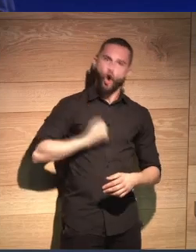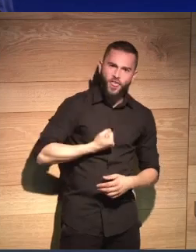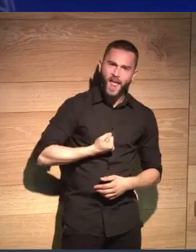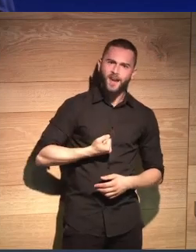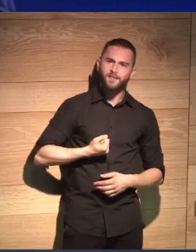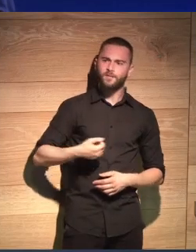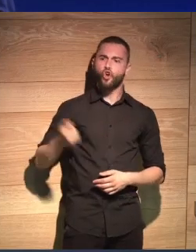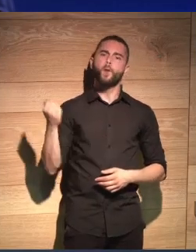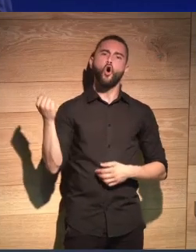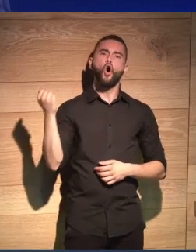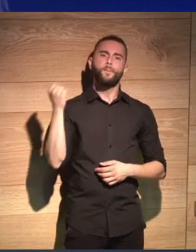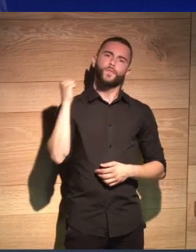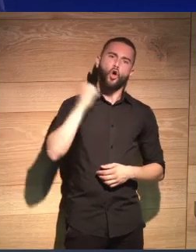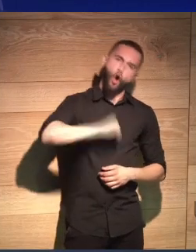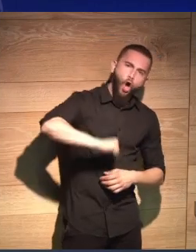y todo eso.